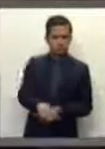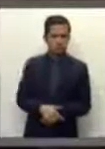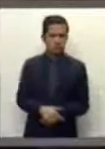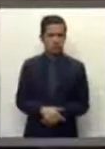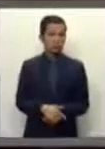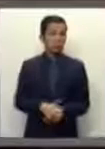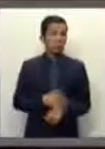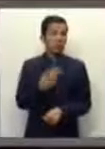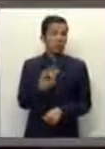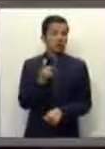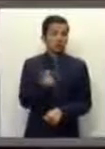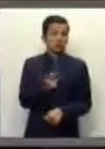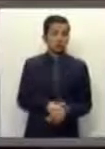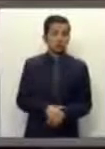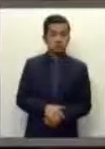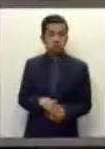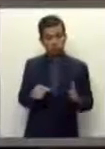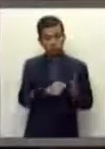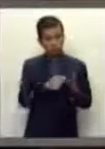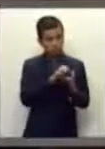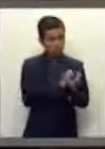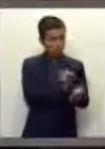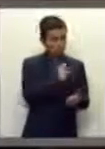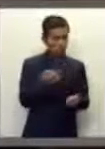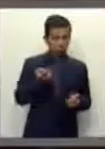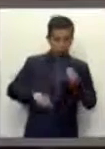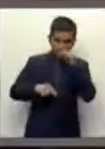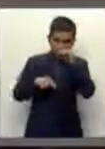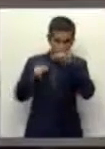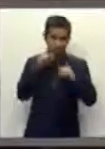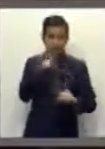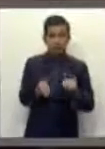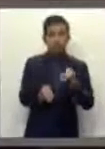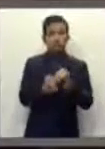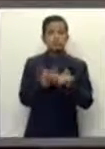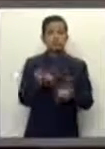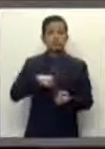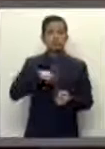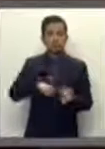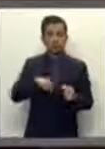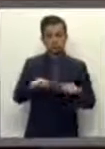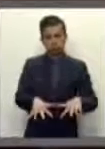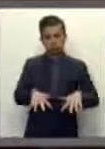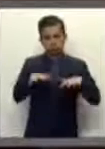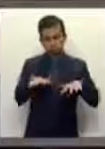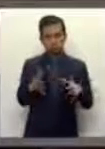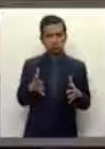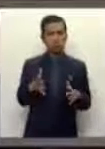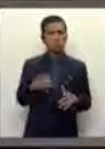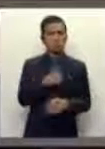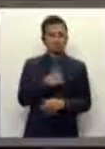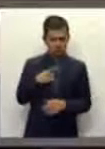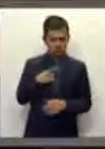el mandato constitucional y la base lógica que lo funda, esta alta tribuna debe ser empleada